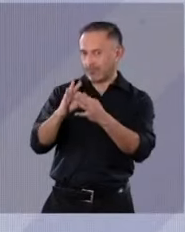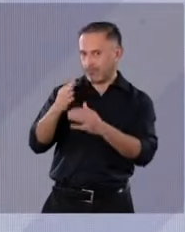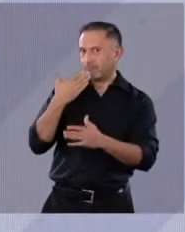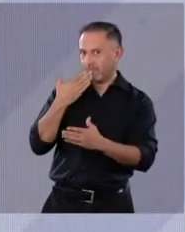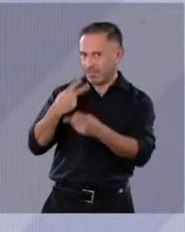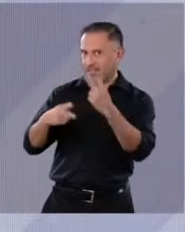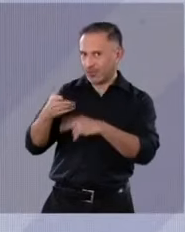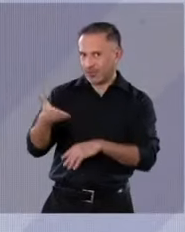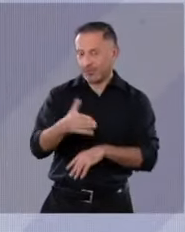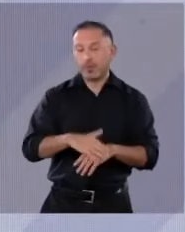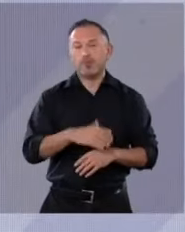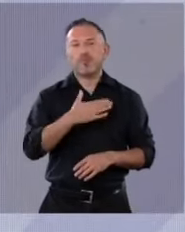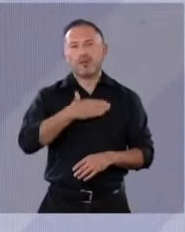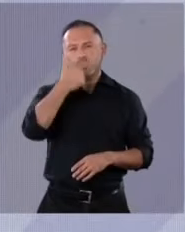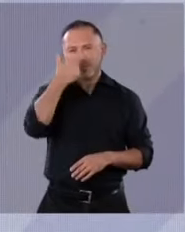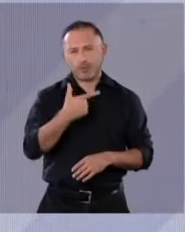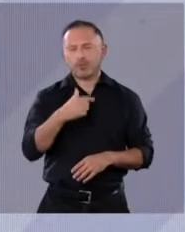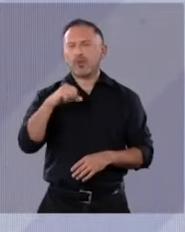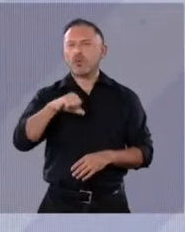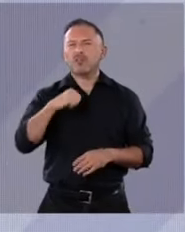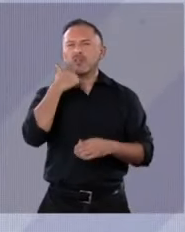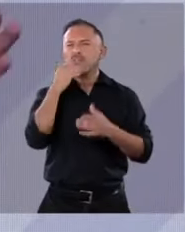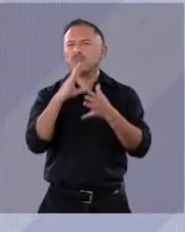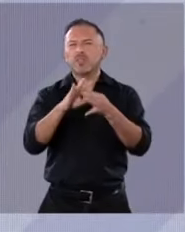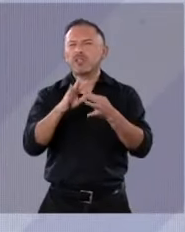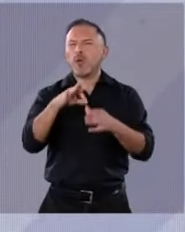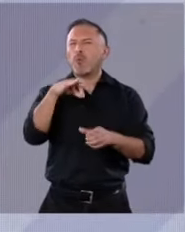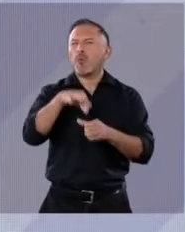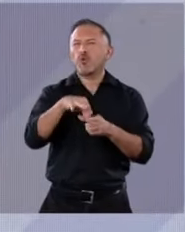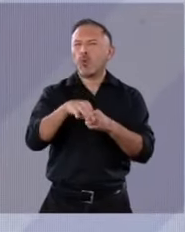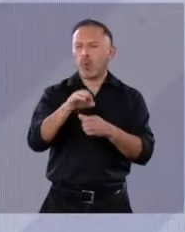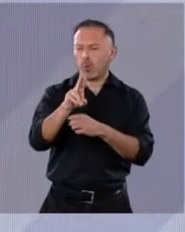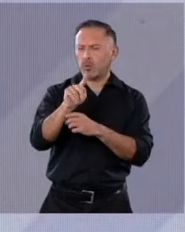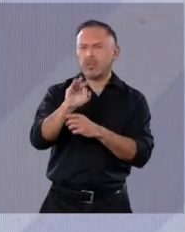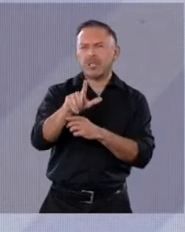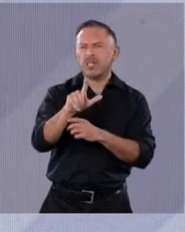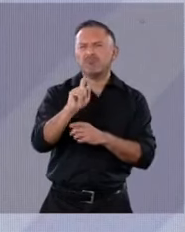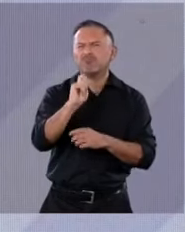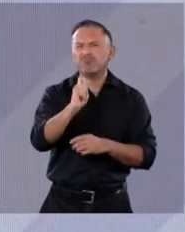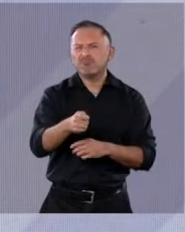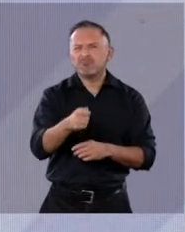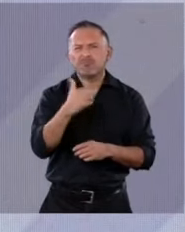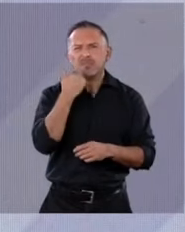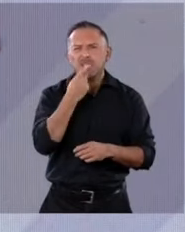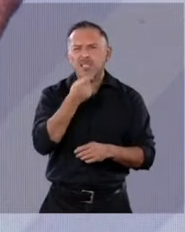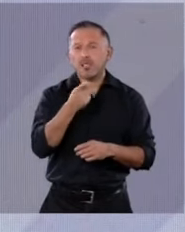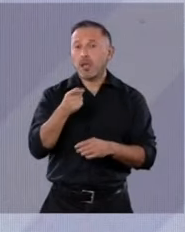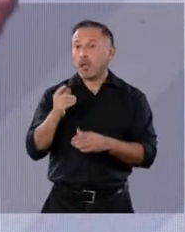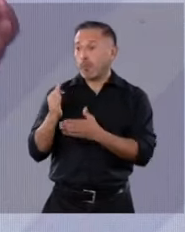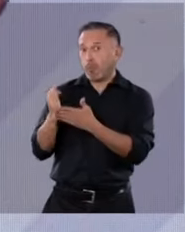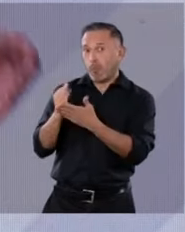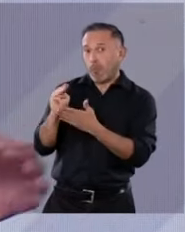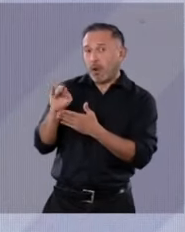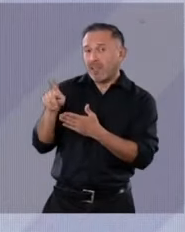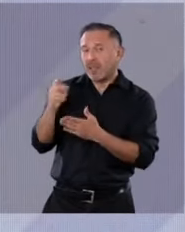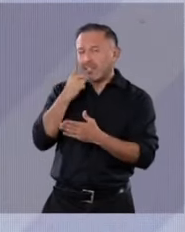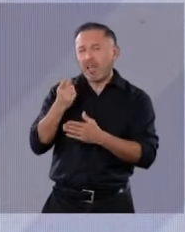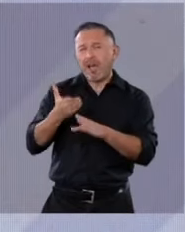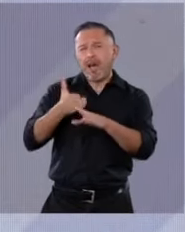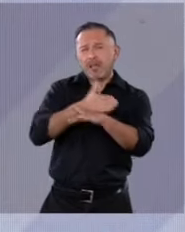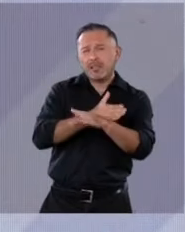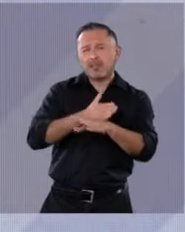Buenas noches. Hoy quiero explicarte el voto útil. Morena te dice que el voto útil es votar porque no regresen los corruptos del